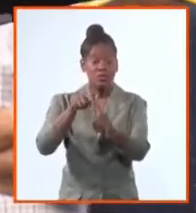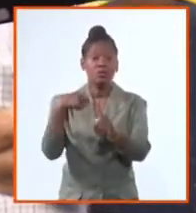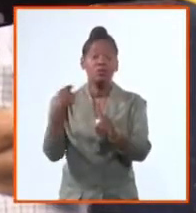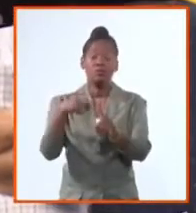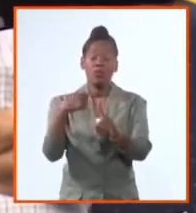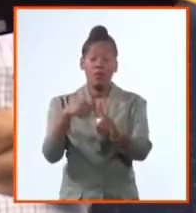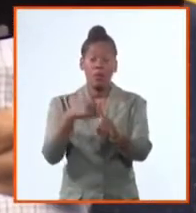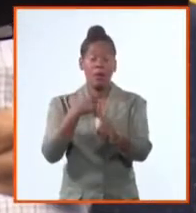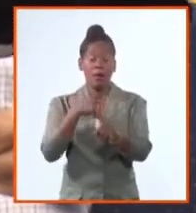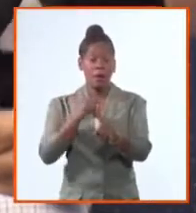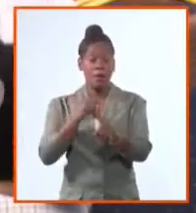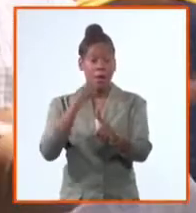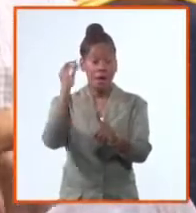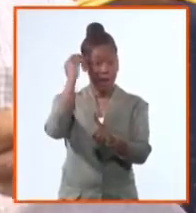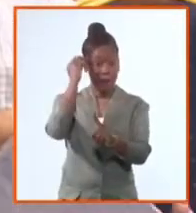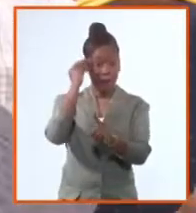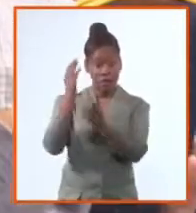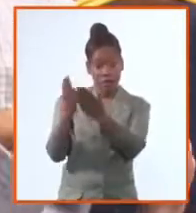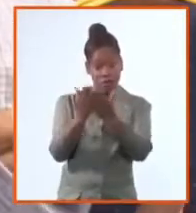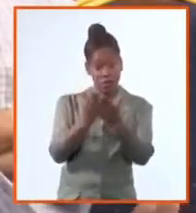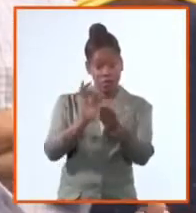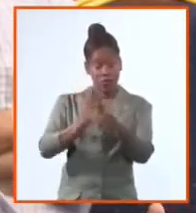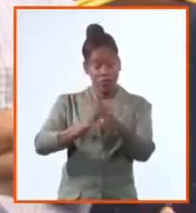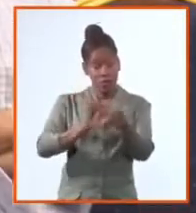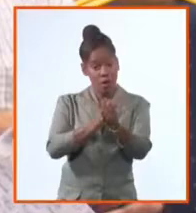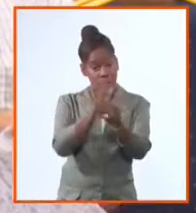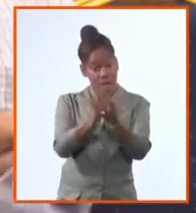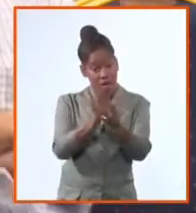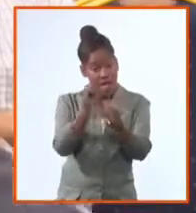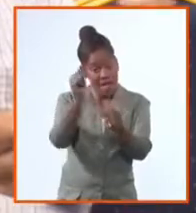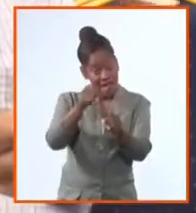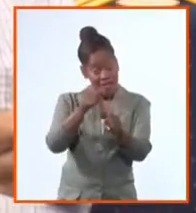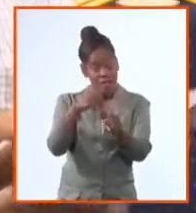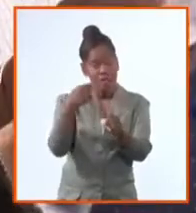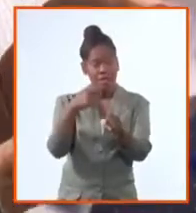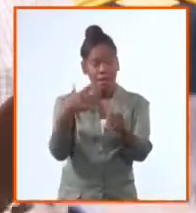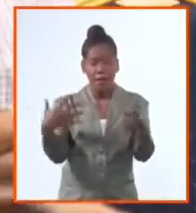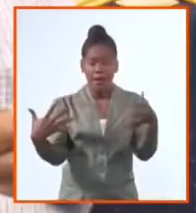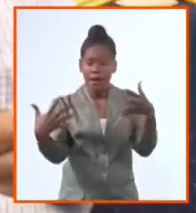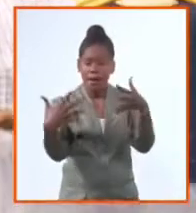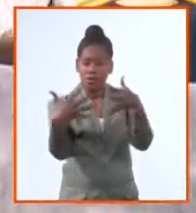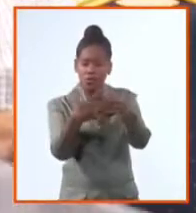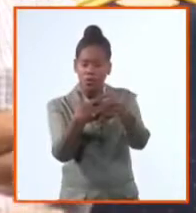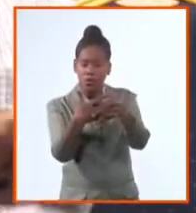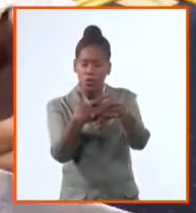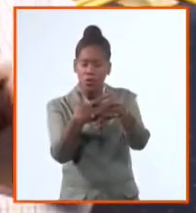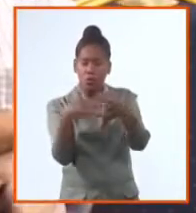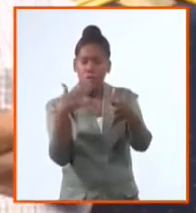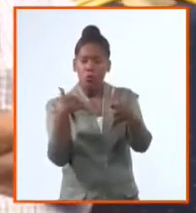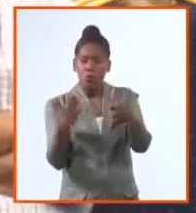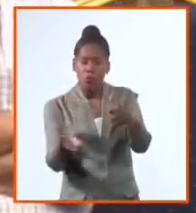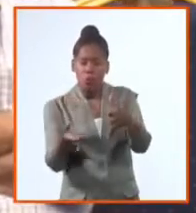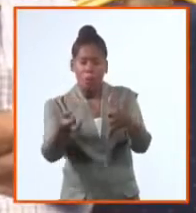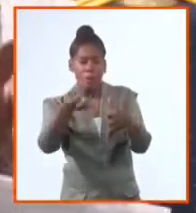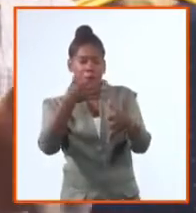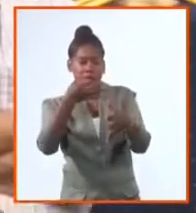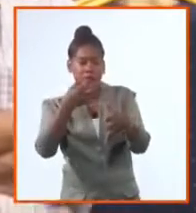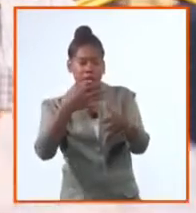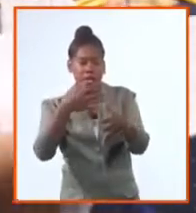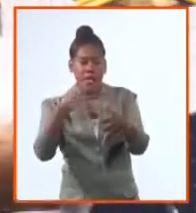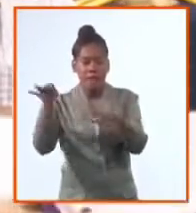uno ¿cómo se llama? Que necesita dinero, porque es real. Biocuba Pharma está